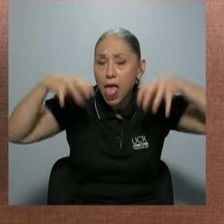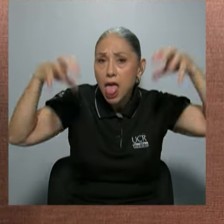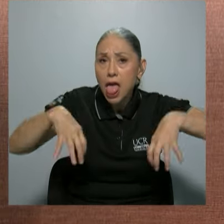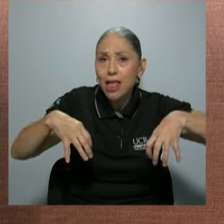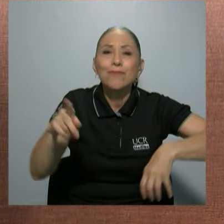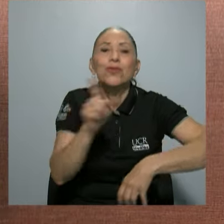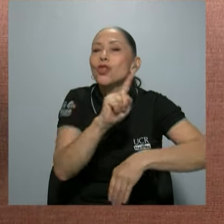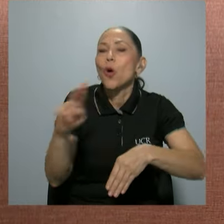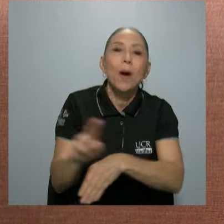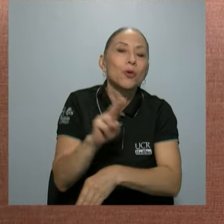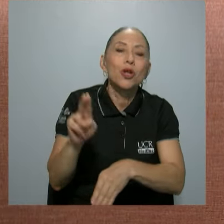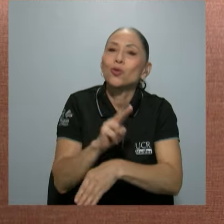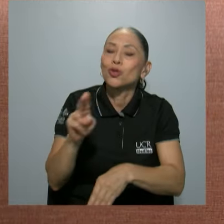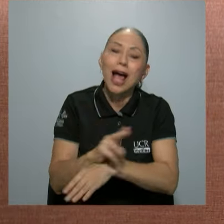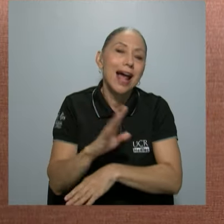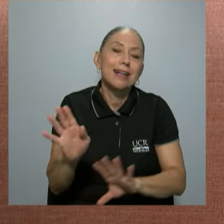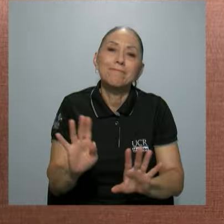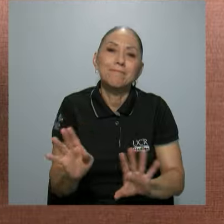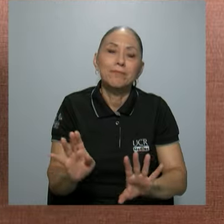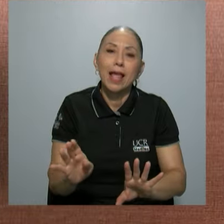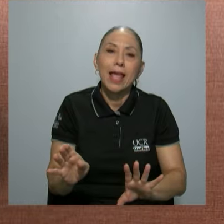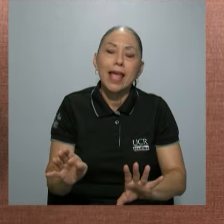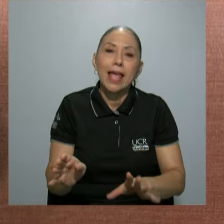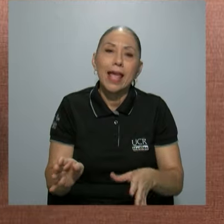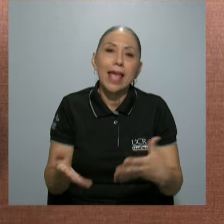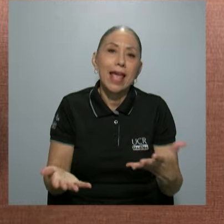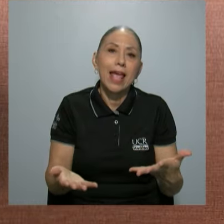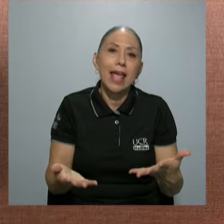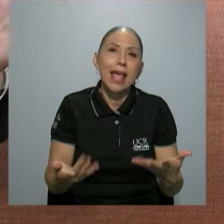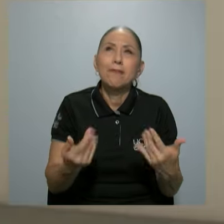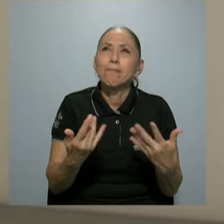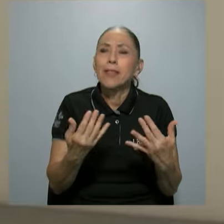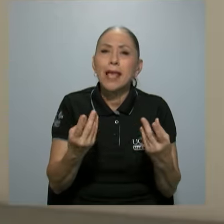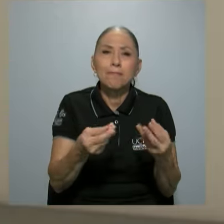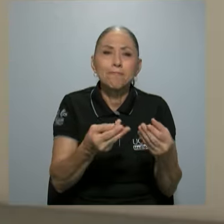térmicas de carbones. Generadoras, sí,